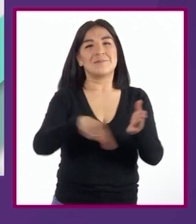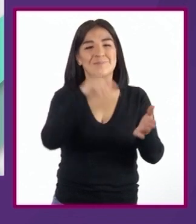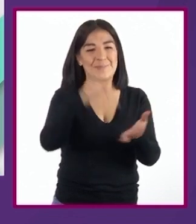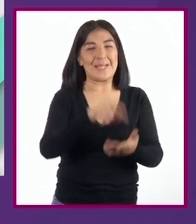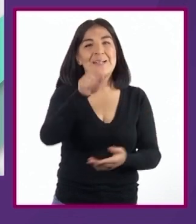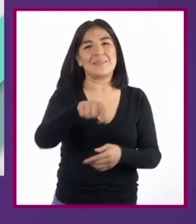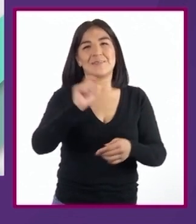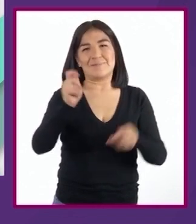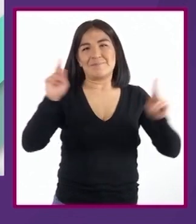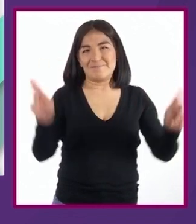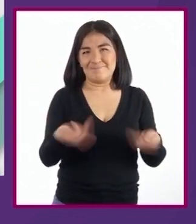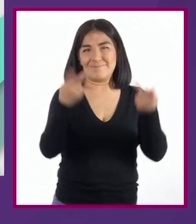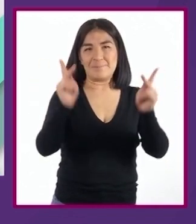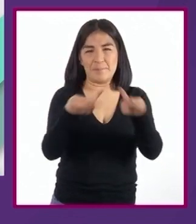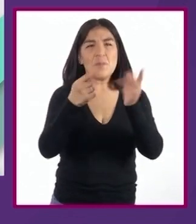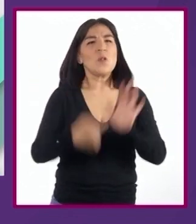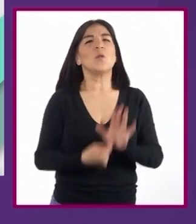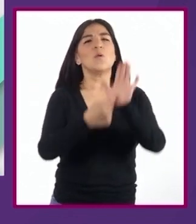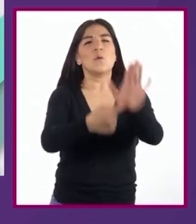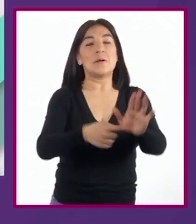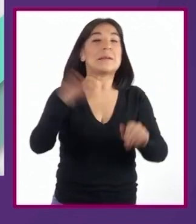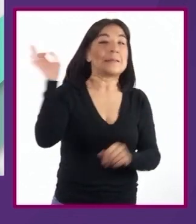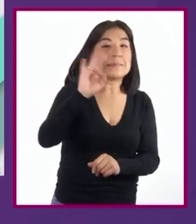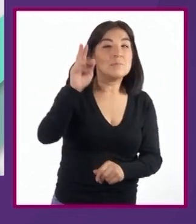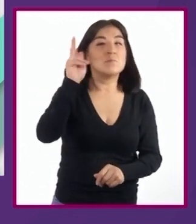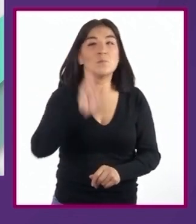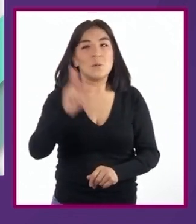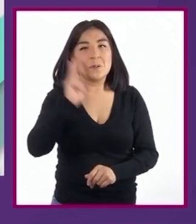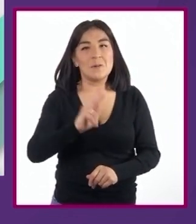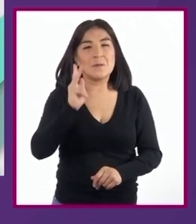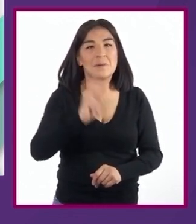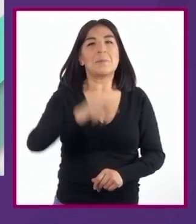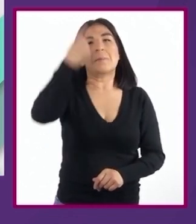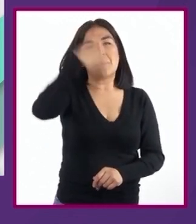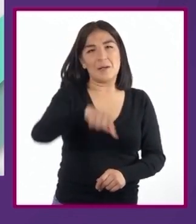y nos mostró las ventas probables para el siguiente año.